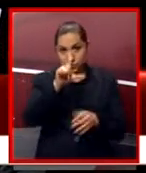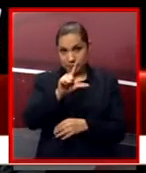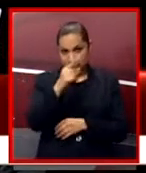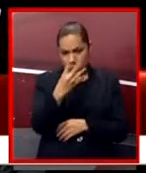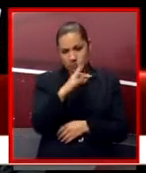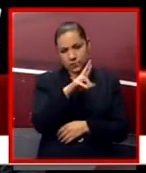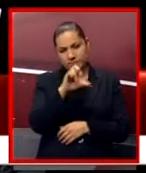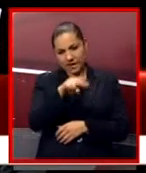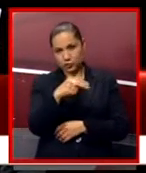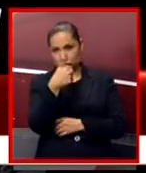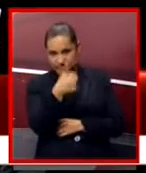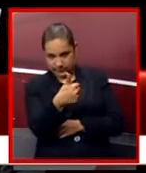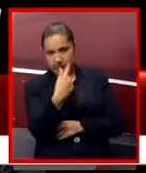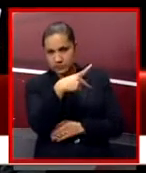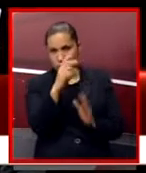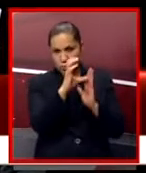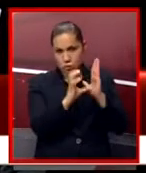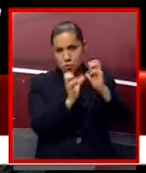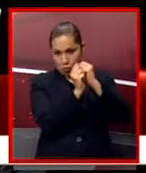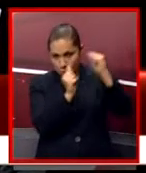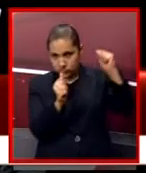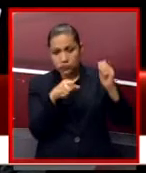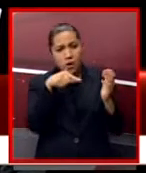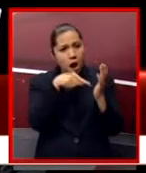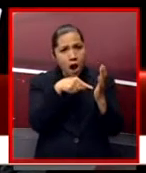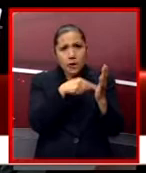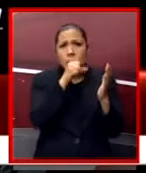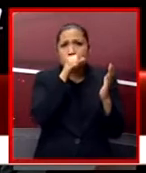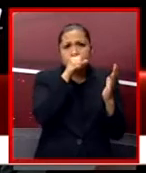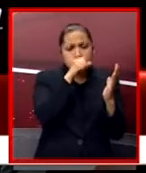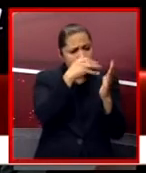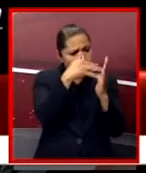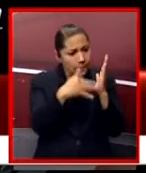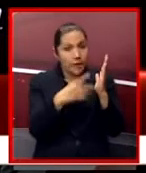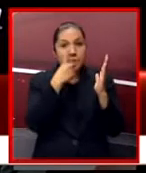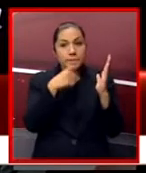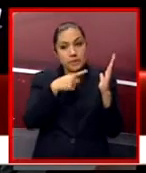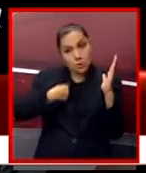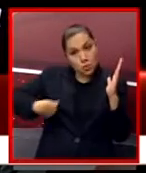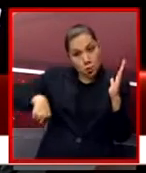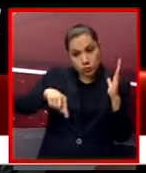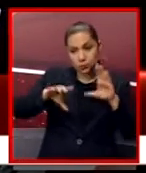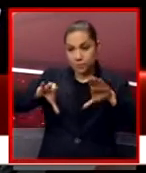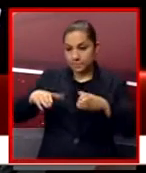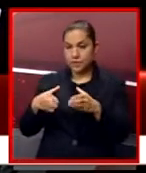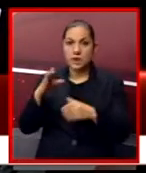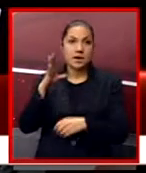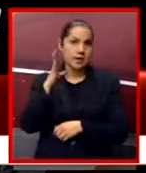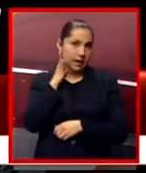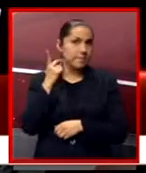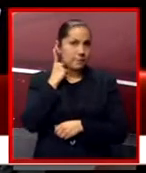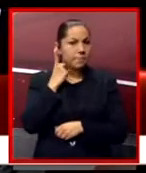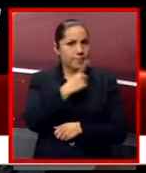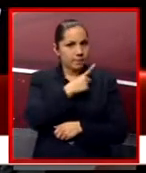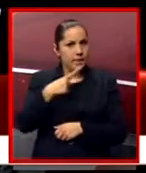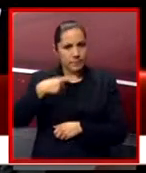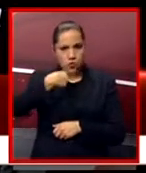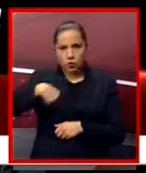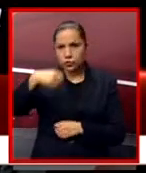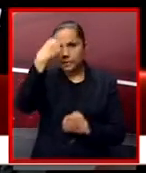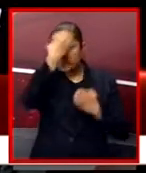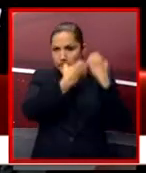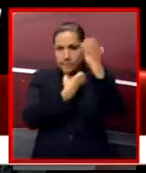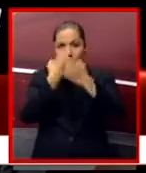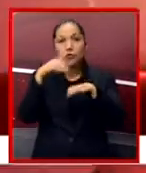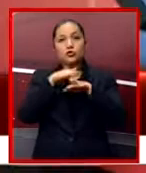Constitución, nos señala como atribución de esta Cámara de Diputados revisar la cuenta pública del